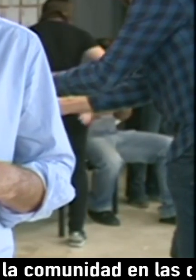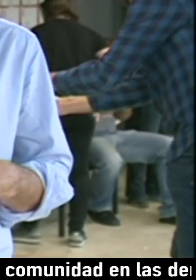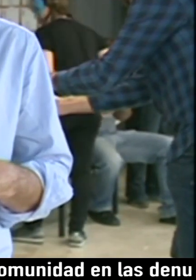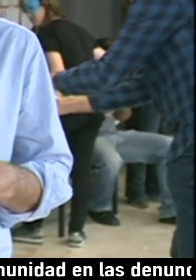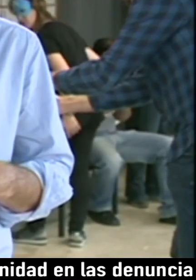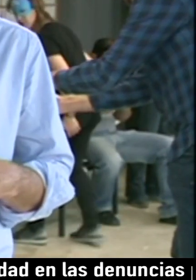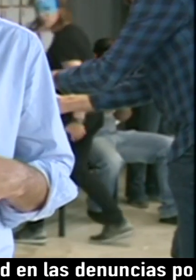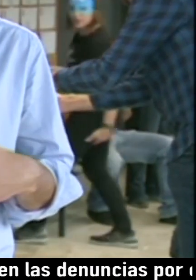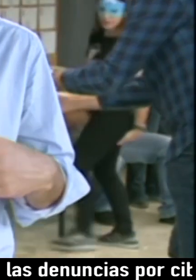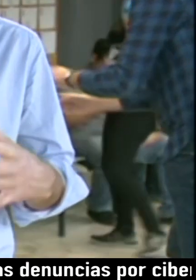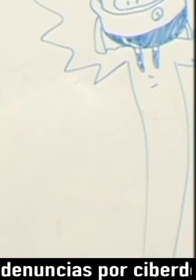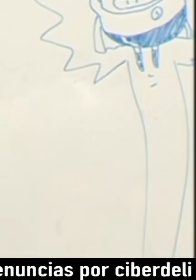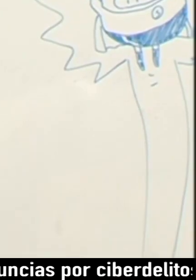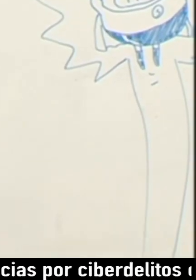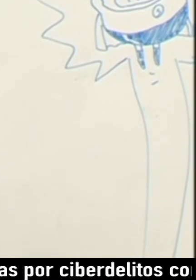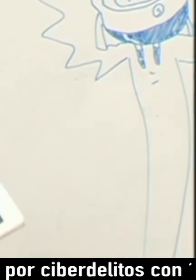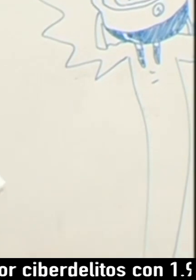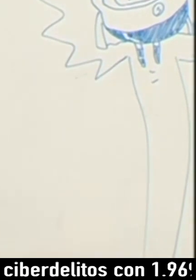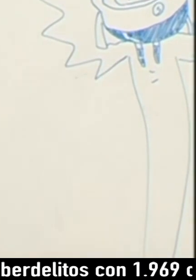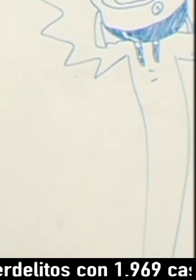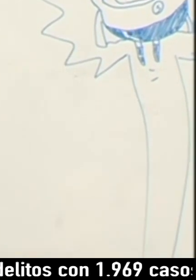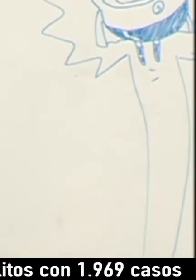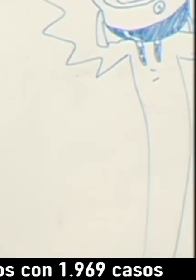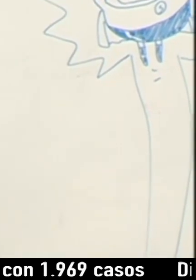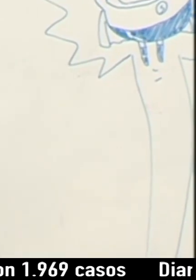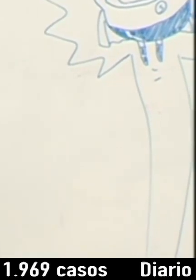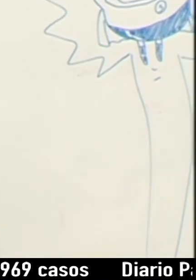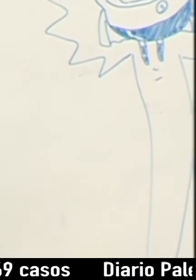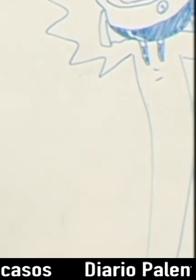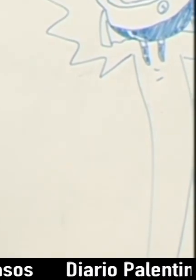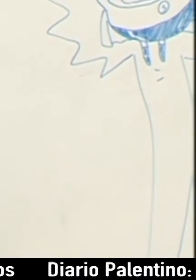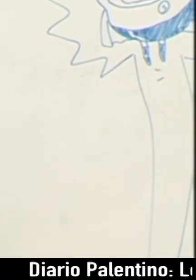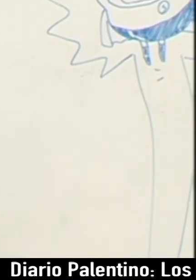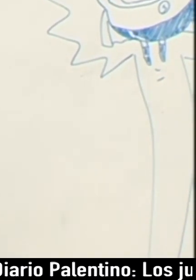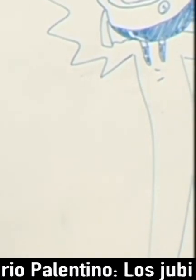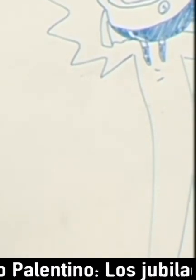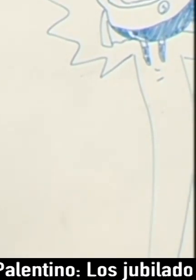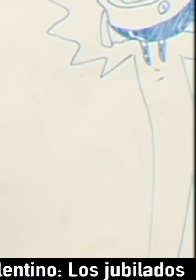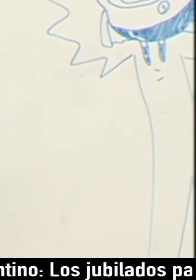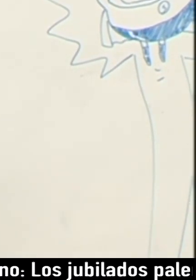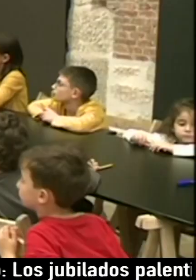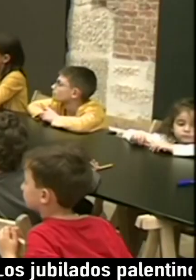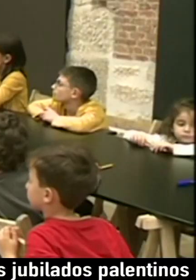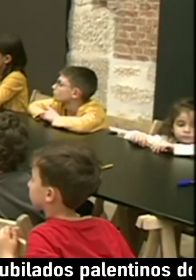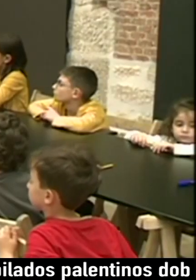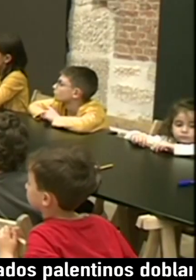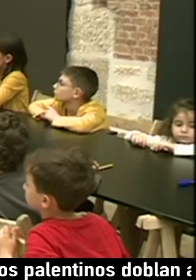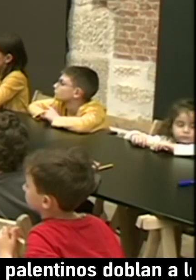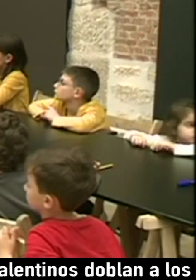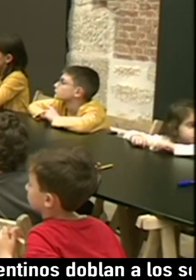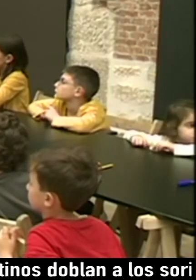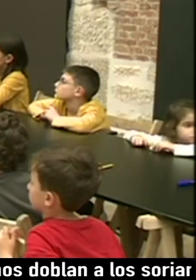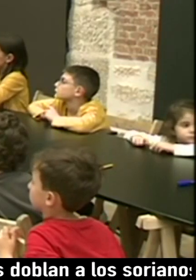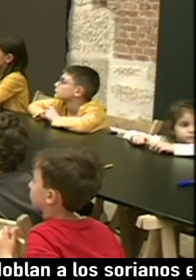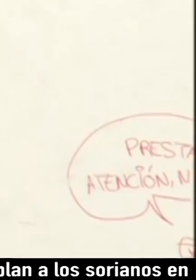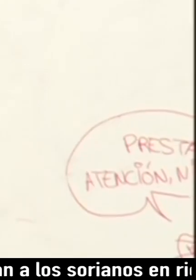casi siempre encontramos aventura. Cada vez más profesores utilizan los cómics como recurso didáctico en las aulas. Estamos en una